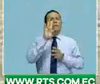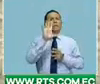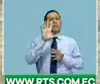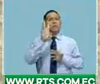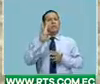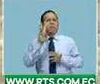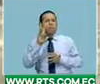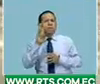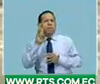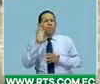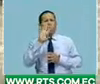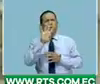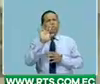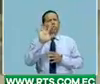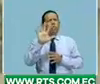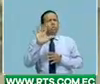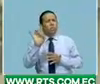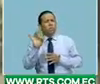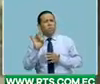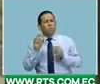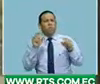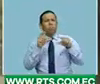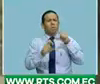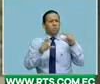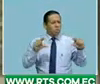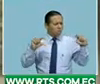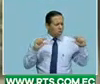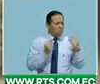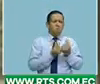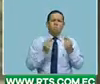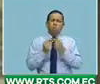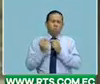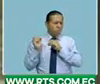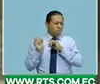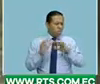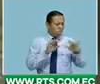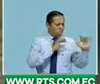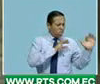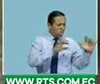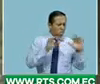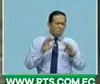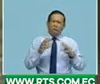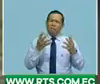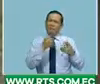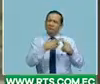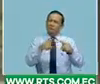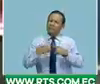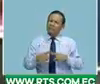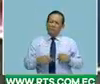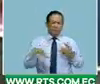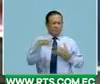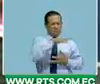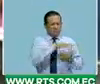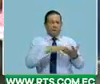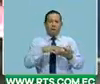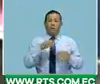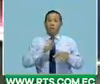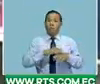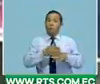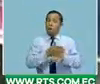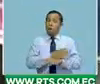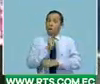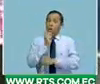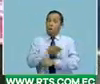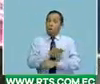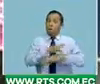76.458 aglomeraciones se han registrado a nivel nacional desde la declaratoria de emergencia sanitaria por el COVID-19 hasta